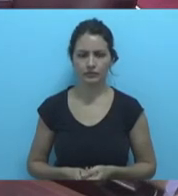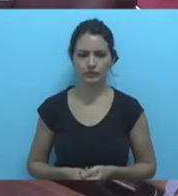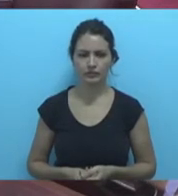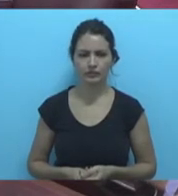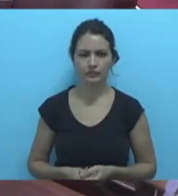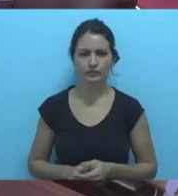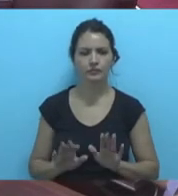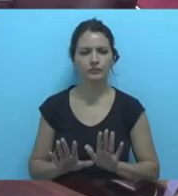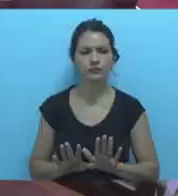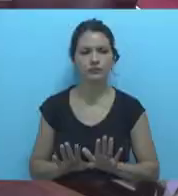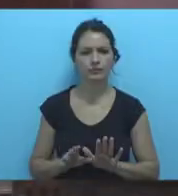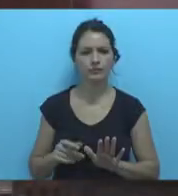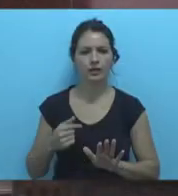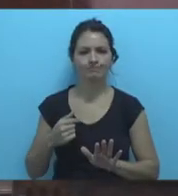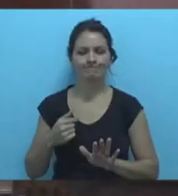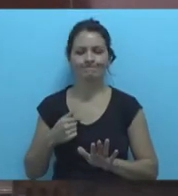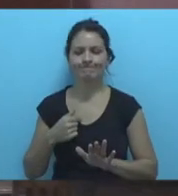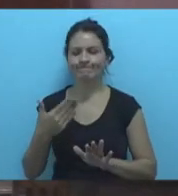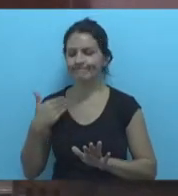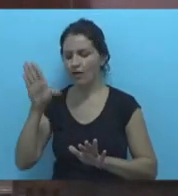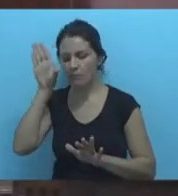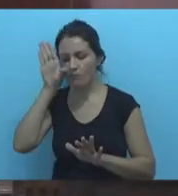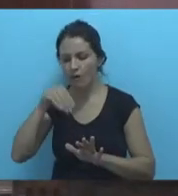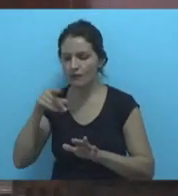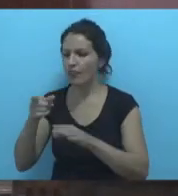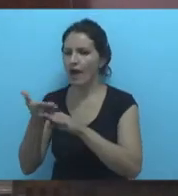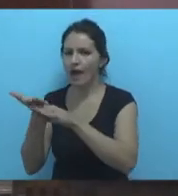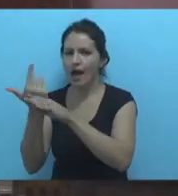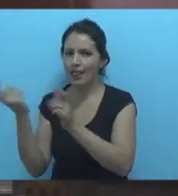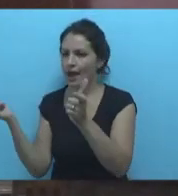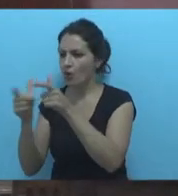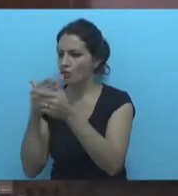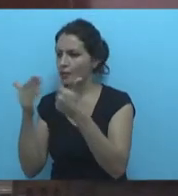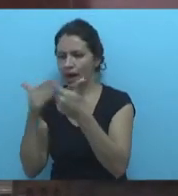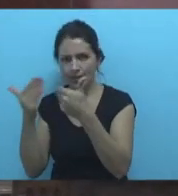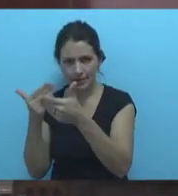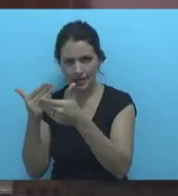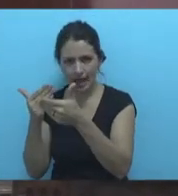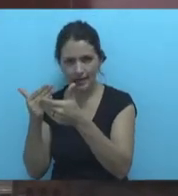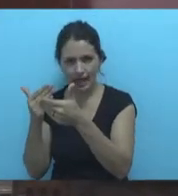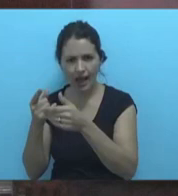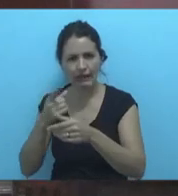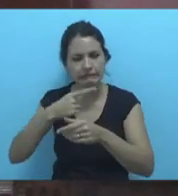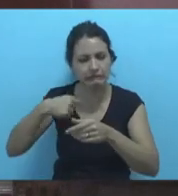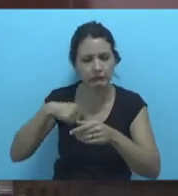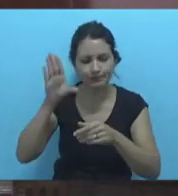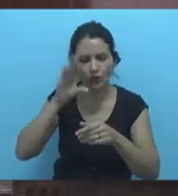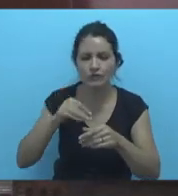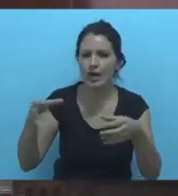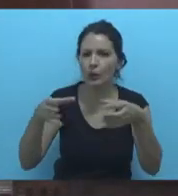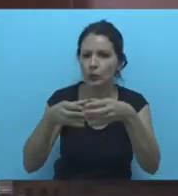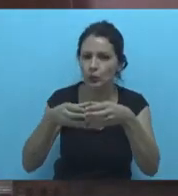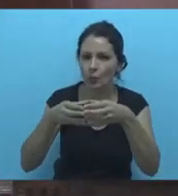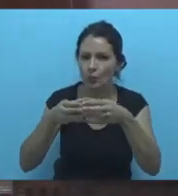Me olvidé de pedirle, tal cual lo ha acordado también labor parlamentaria, que el dictamen de comisión de la Comisión de Asuntos Constitucionales